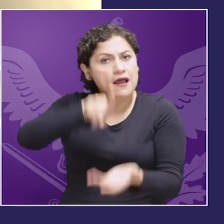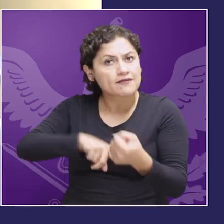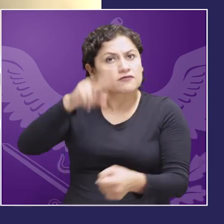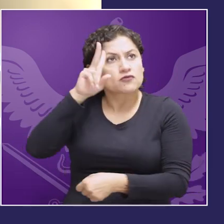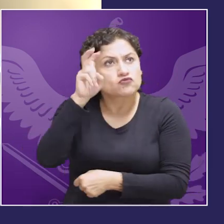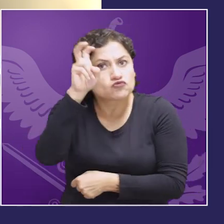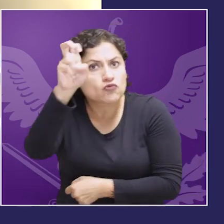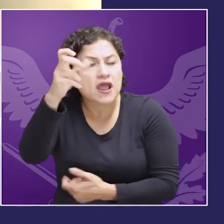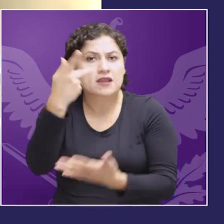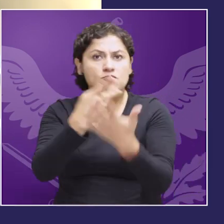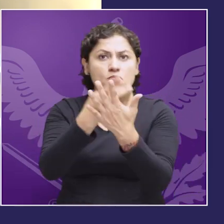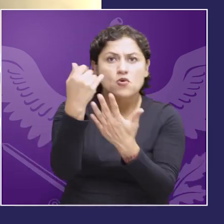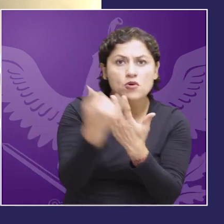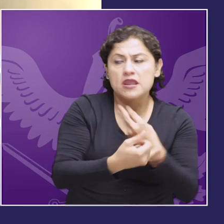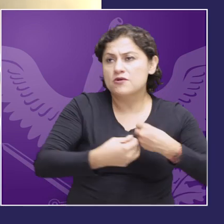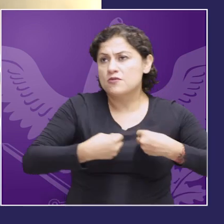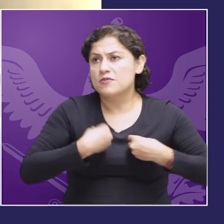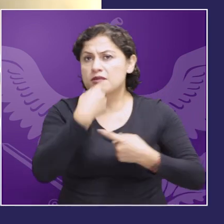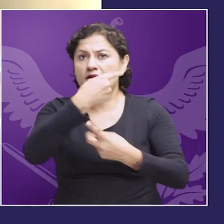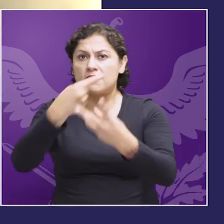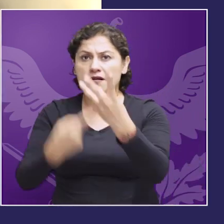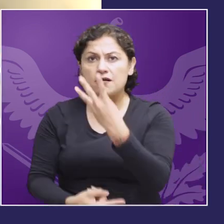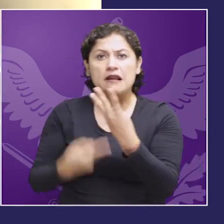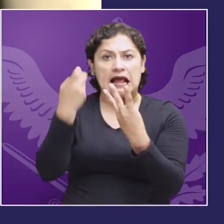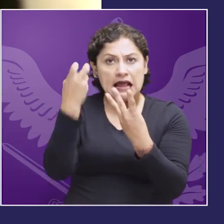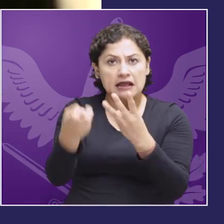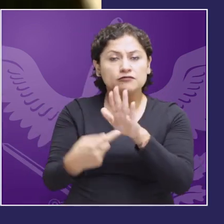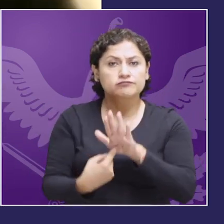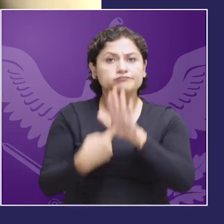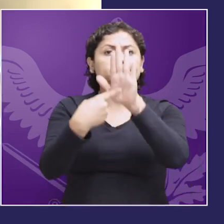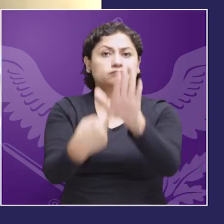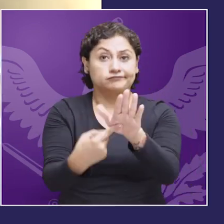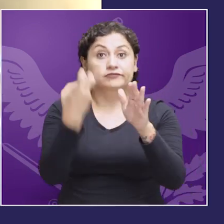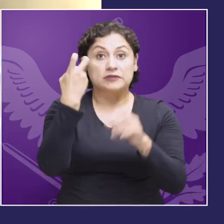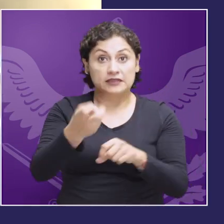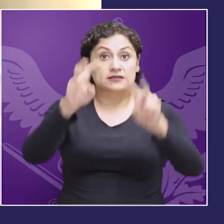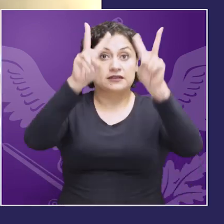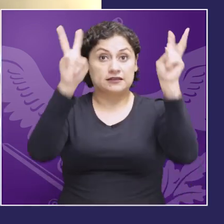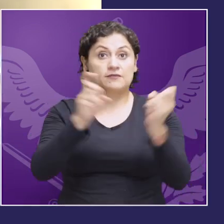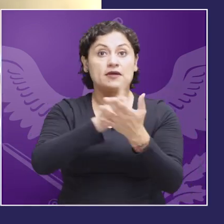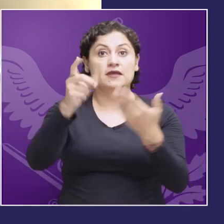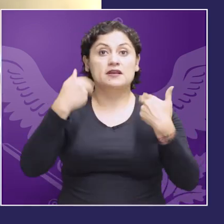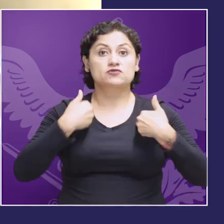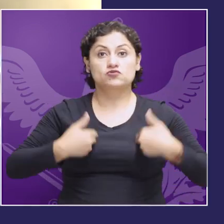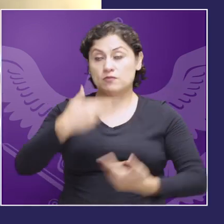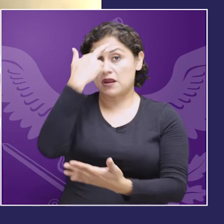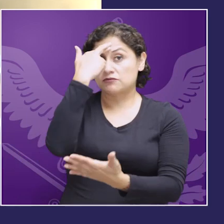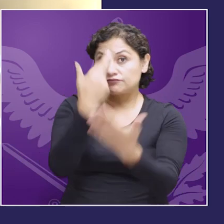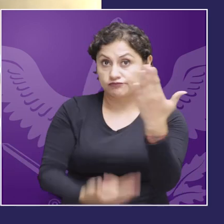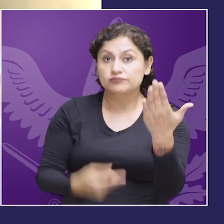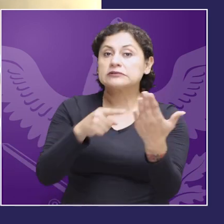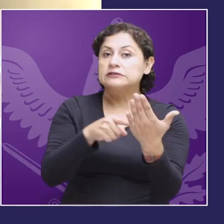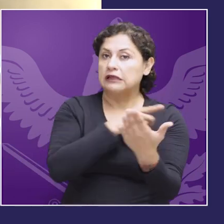¿Cómo humanizar esto? Y a esto también le pongo el requisito de que para trabajar en los temas de violencia en